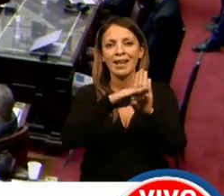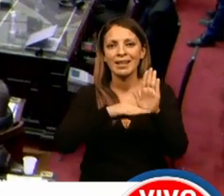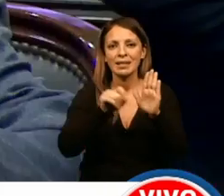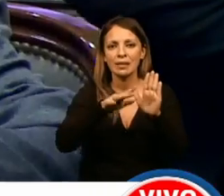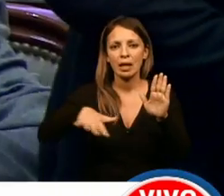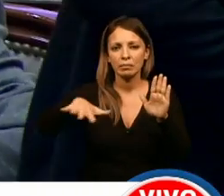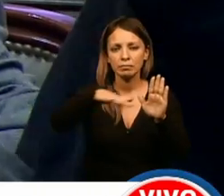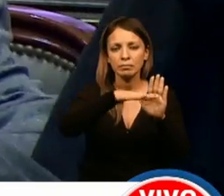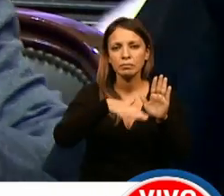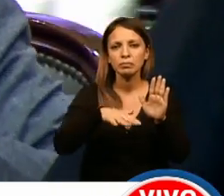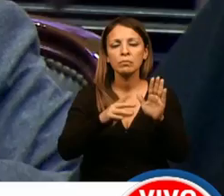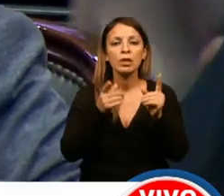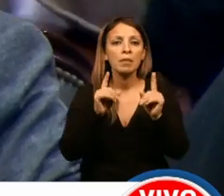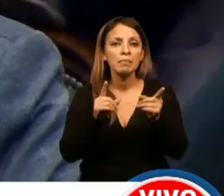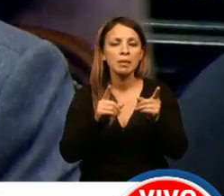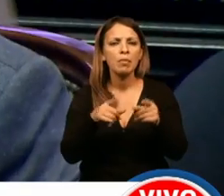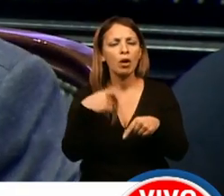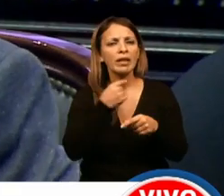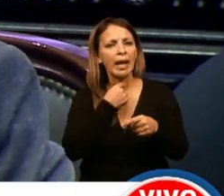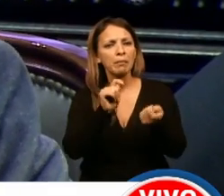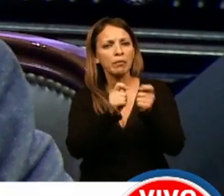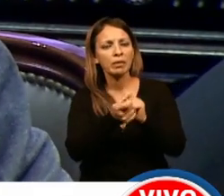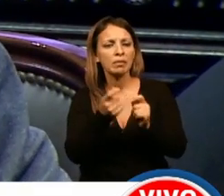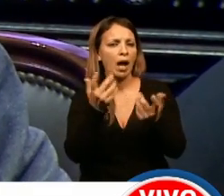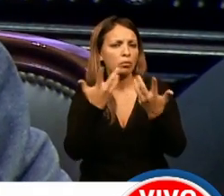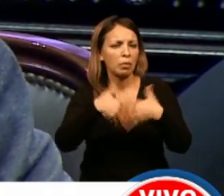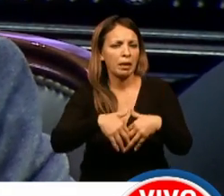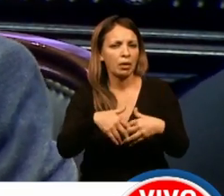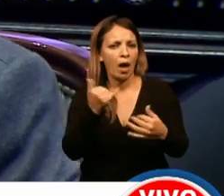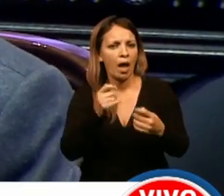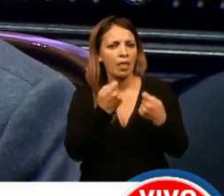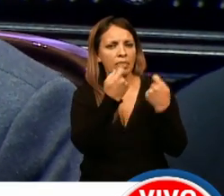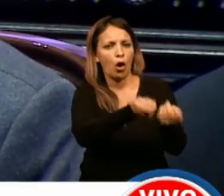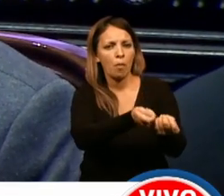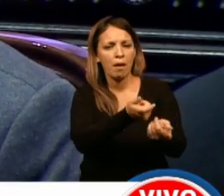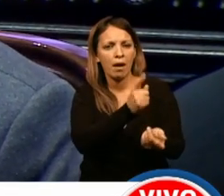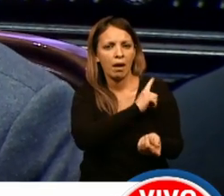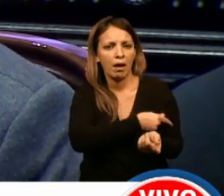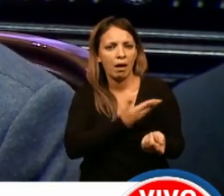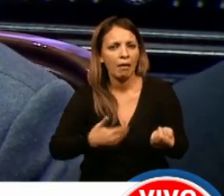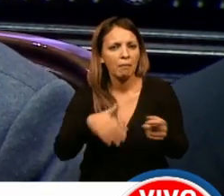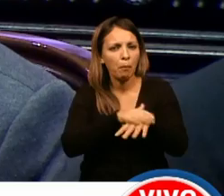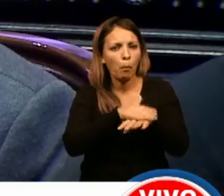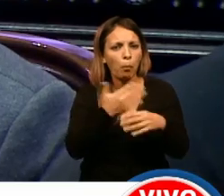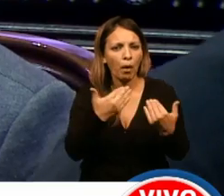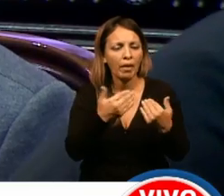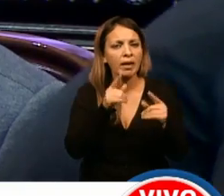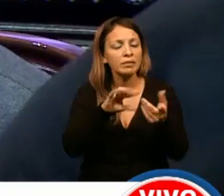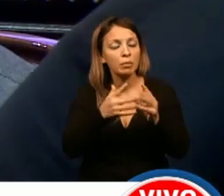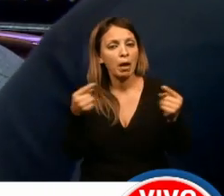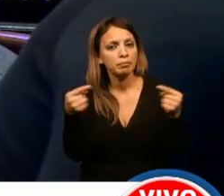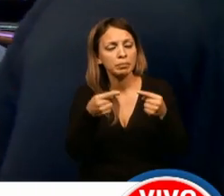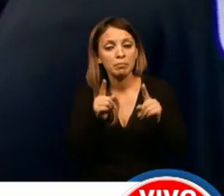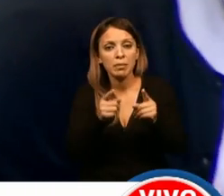que se pretende hacer vemos acá una clara delegación de facultades que atenta incluso contra la reforma